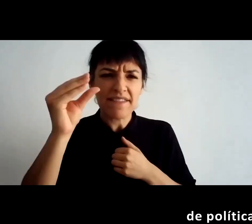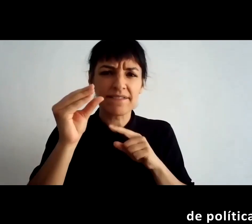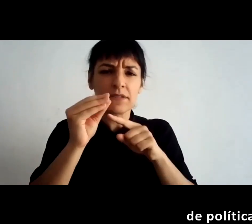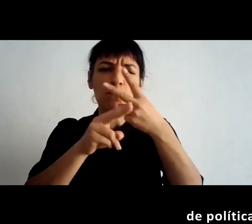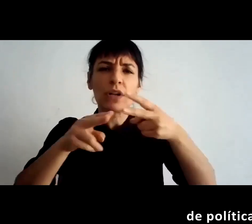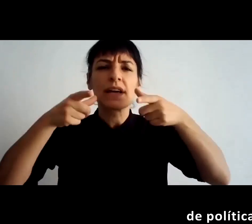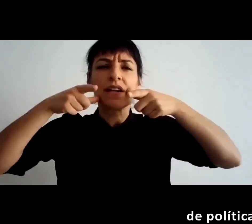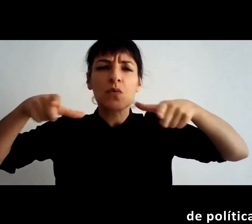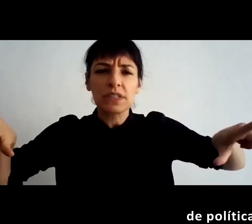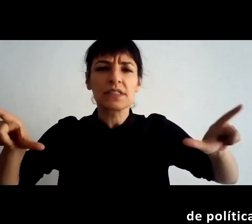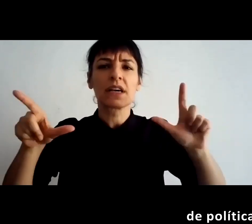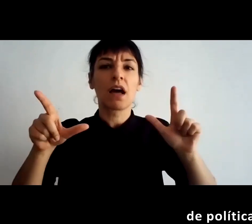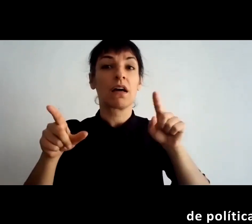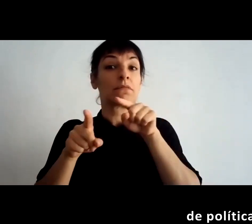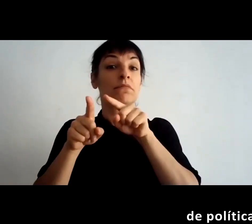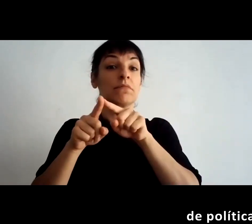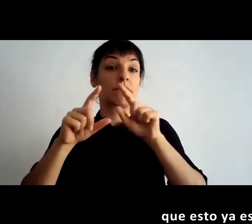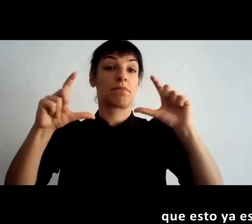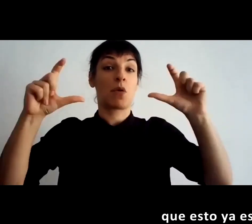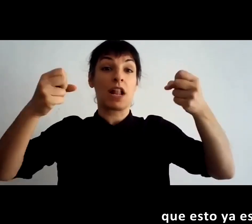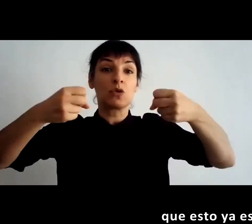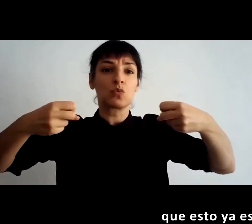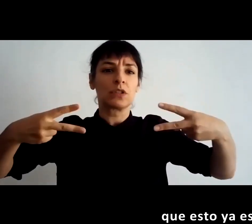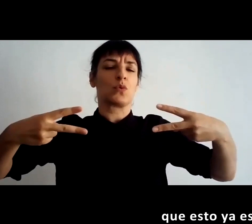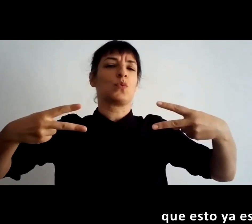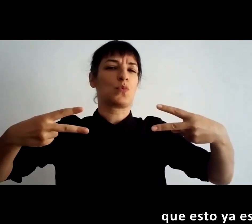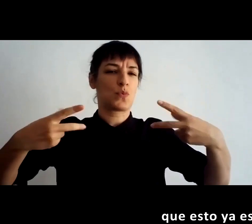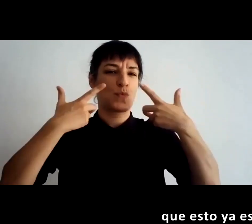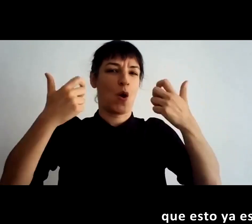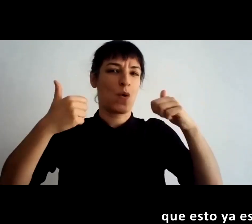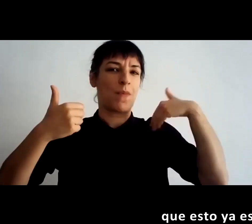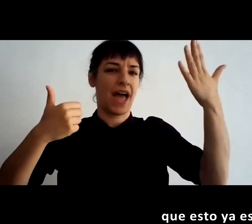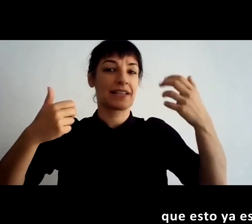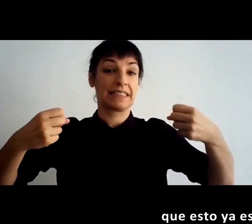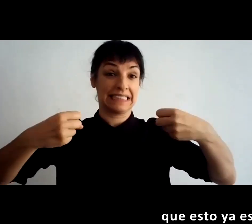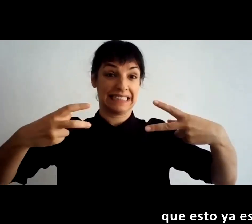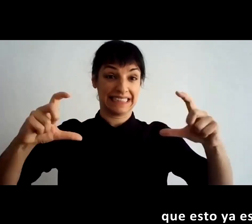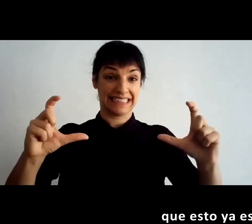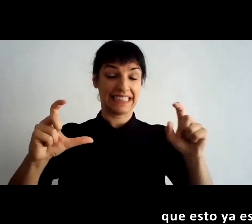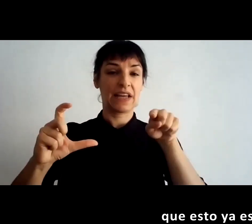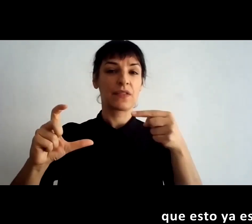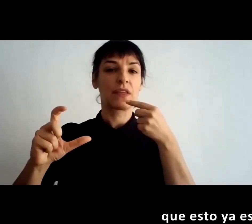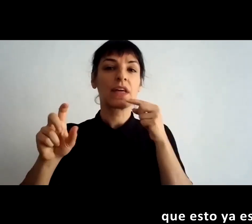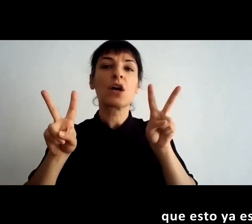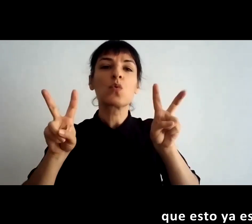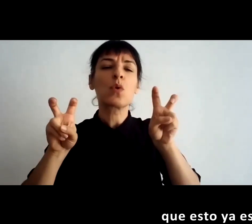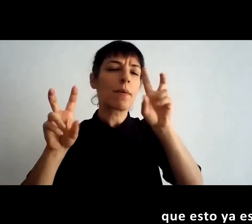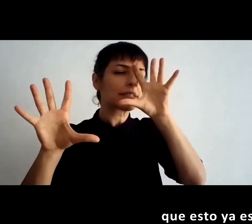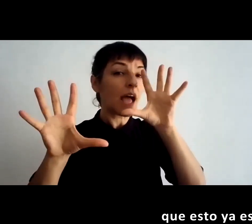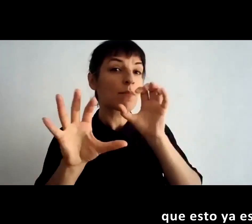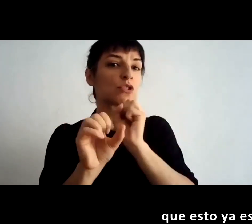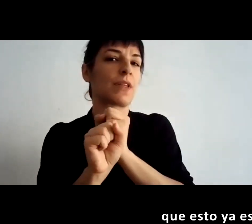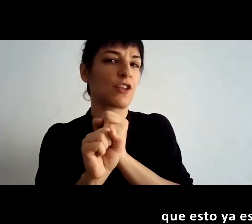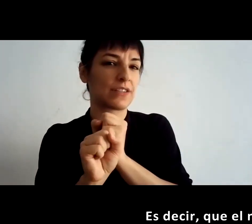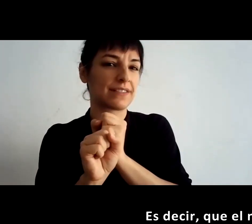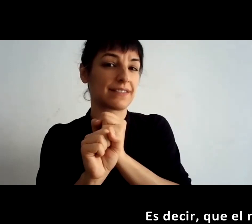política lingüística que además tiene un subtítulo que esto ya es más revelador, que dice nuevas aproximaciones. Es decir, que el